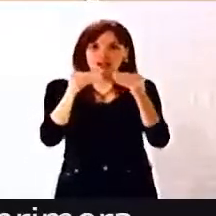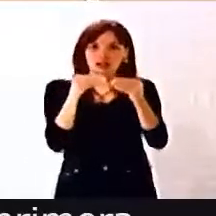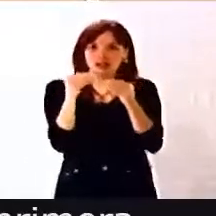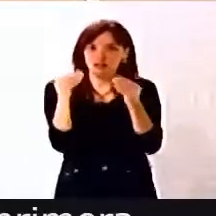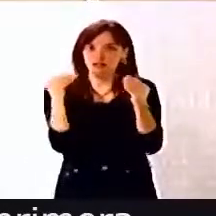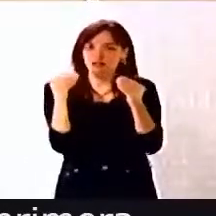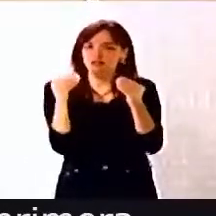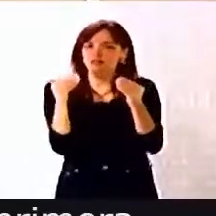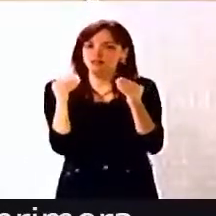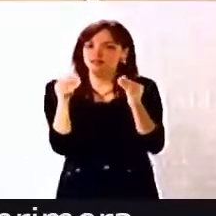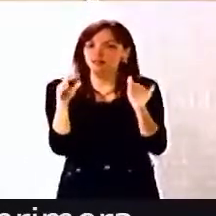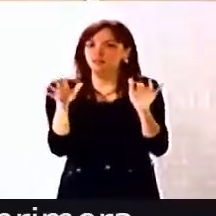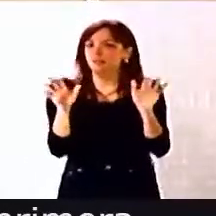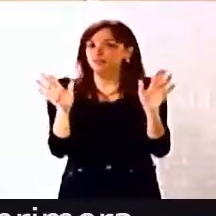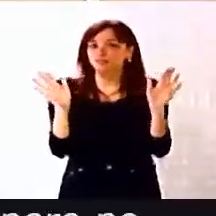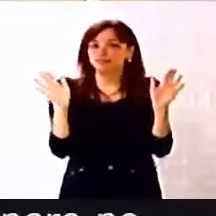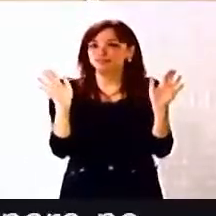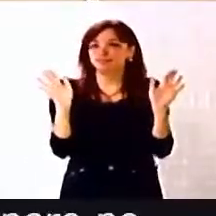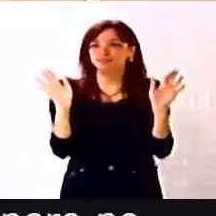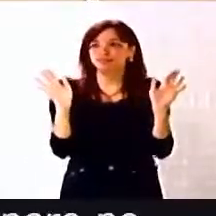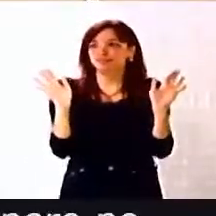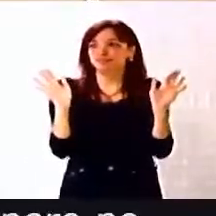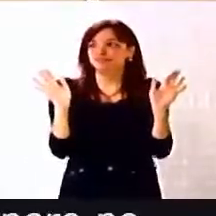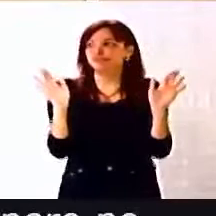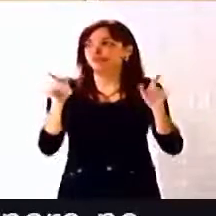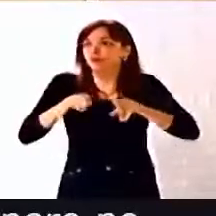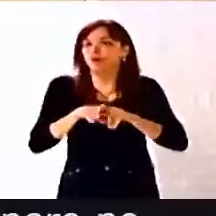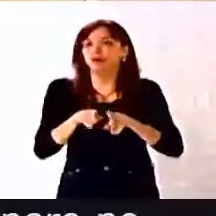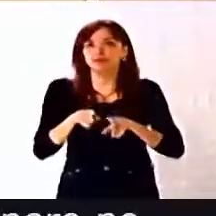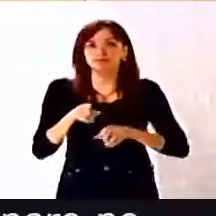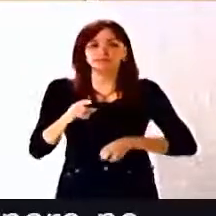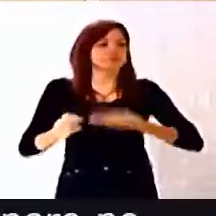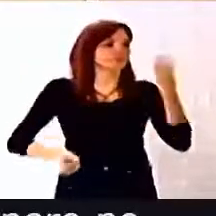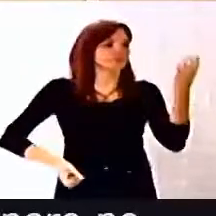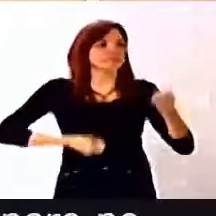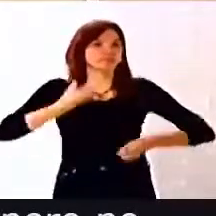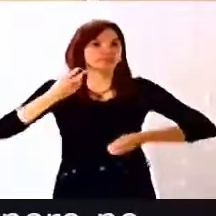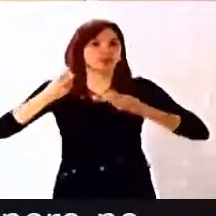pero no podemos ser arbitrarios en las medidas.